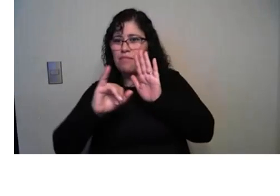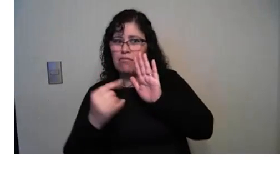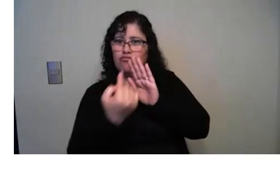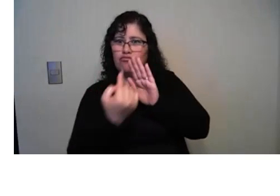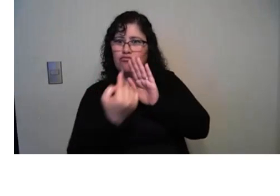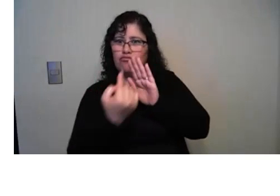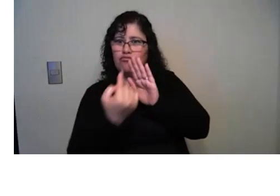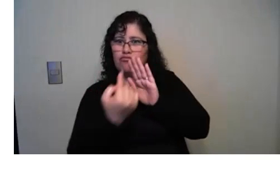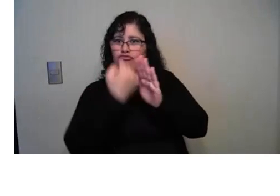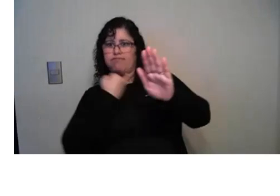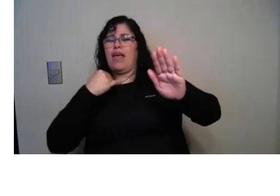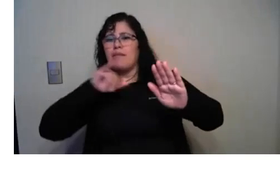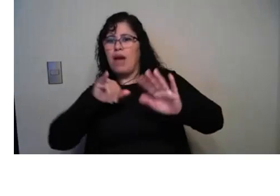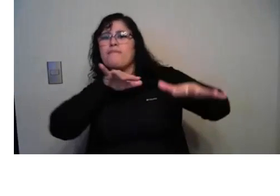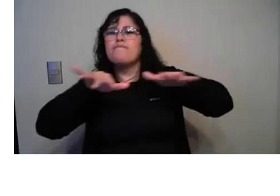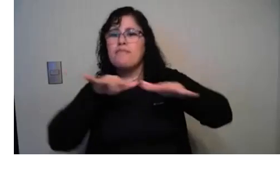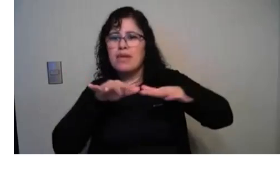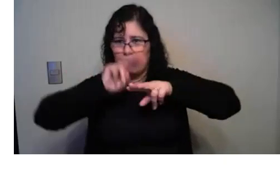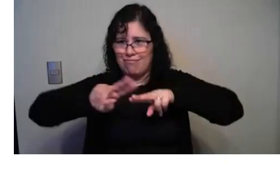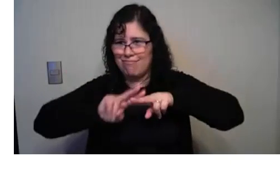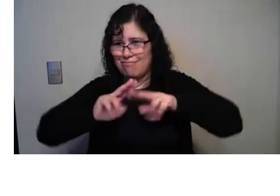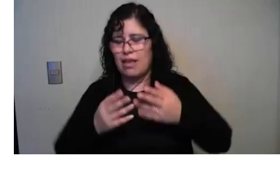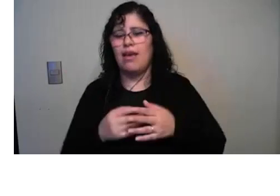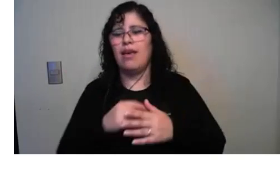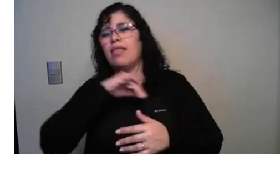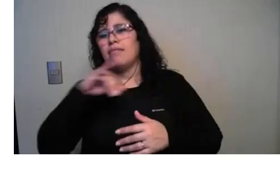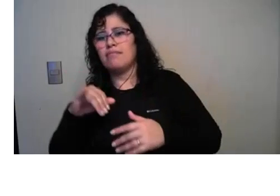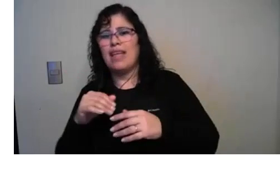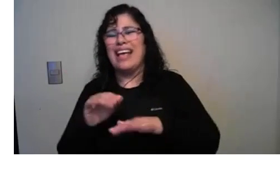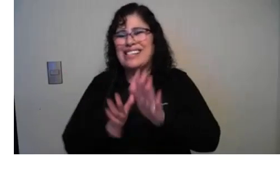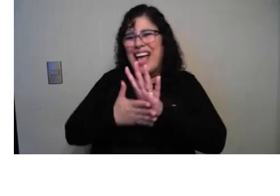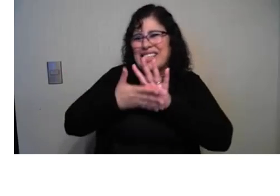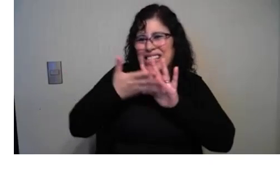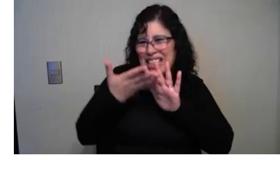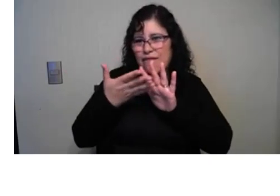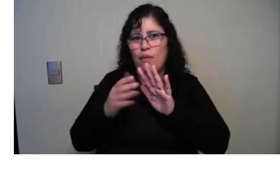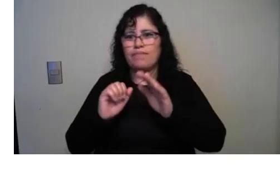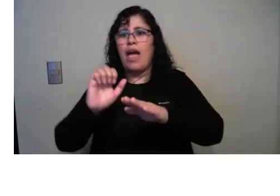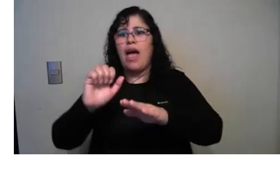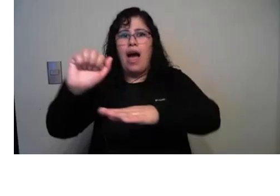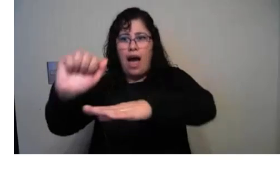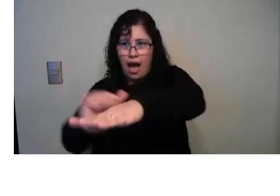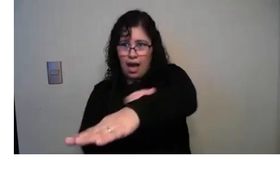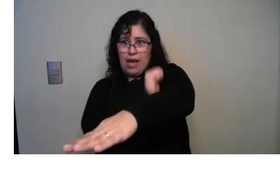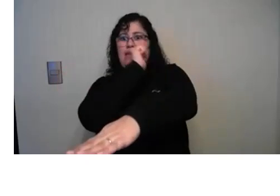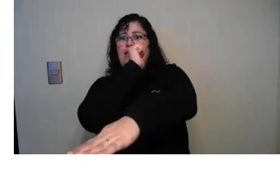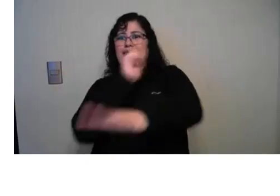y que es de carácter sensitivo e aferente. Entonces tenemos información aferente sensitiva,